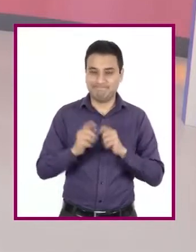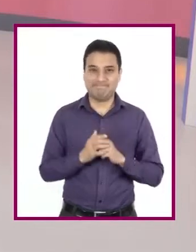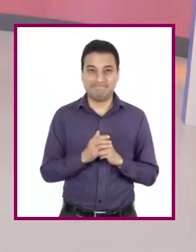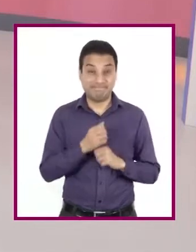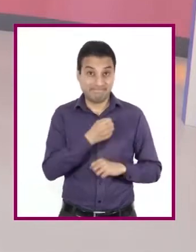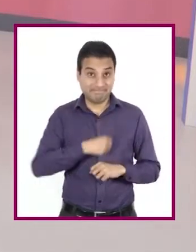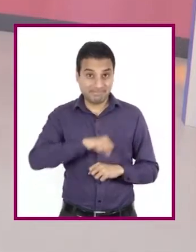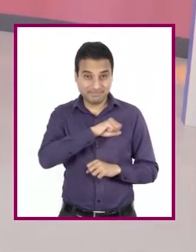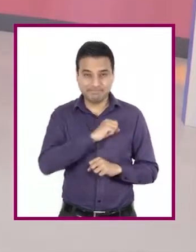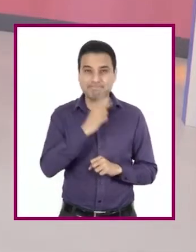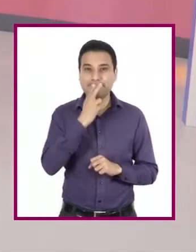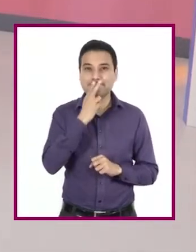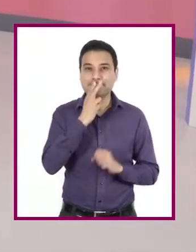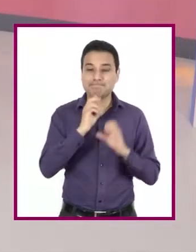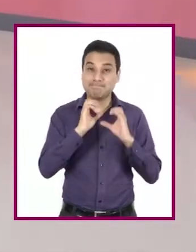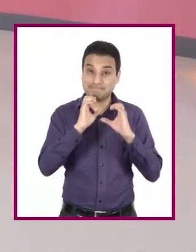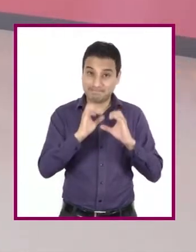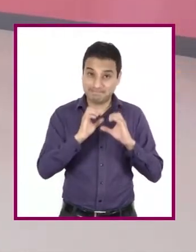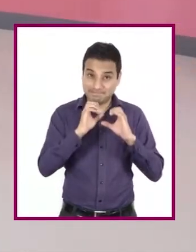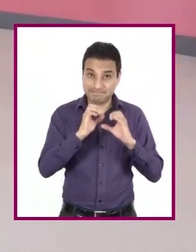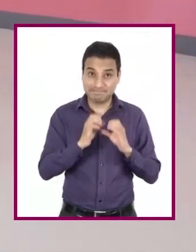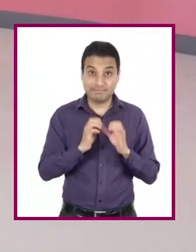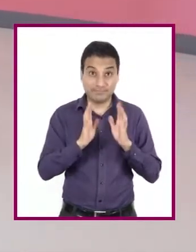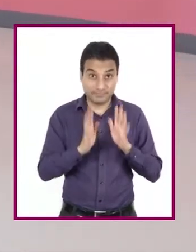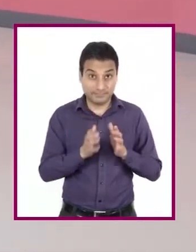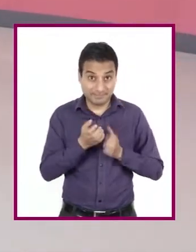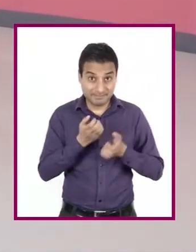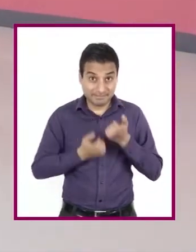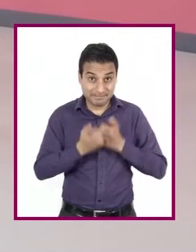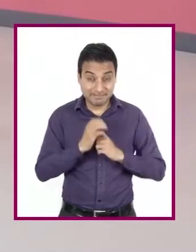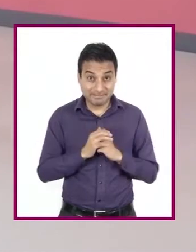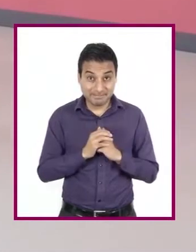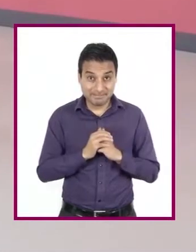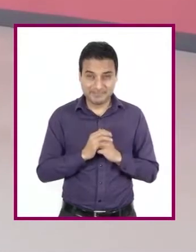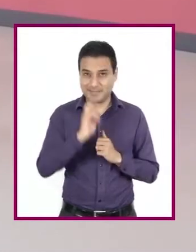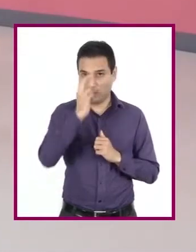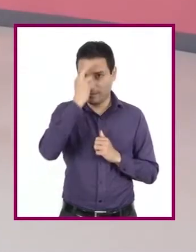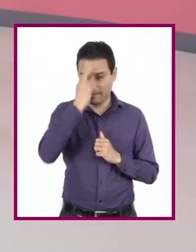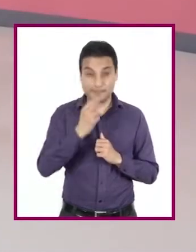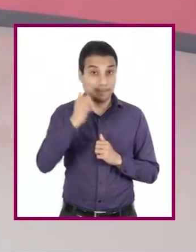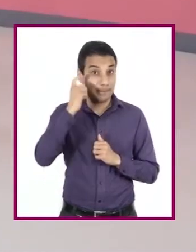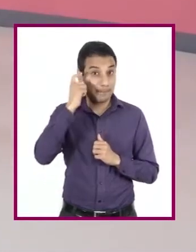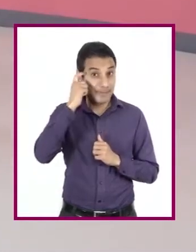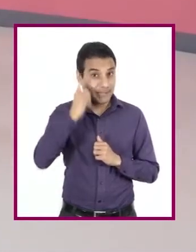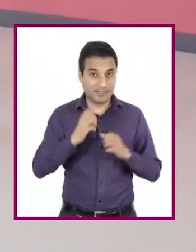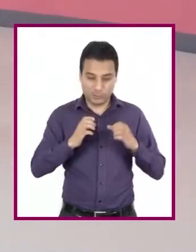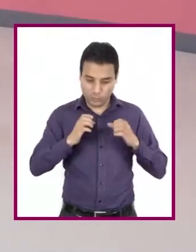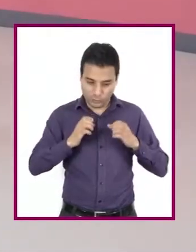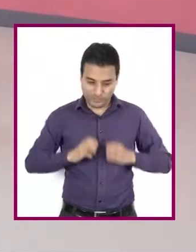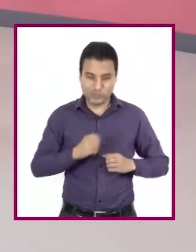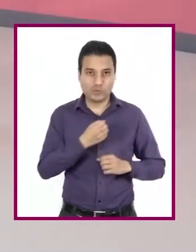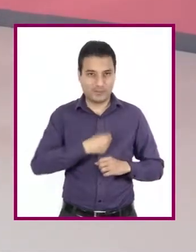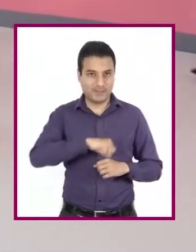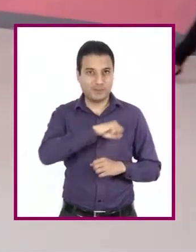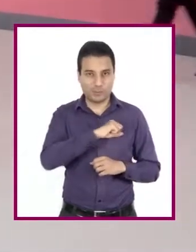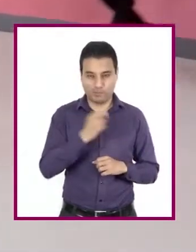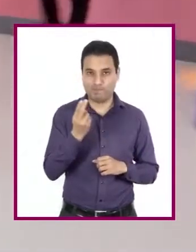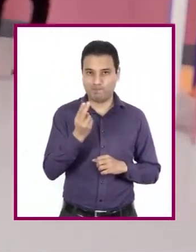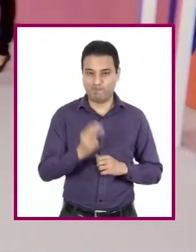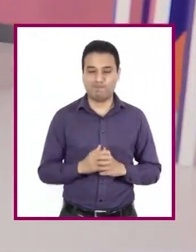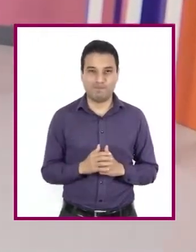salud es lo primero. Además, ¿ya hicieron algo de ejercicio? Recuerden que mente sana en cuerpo sano.